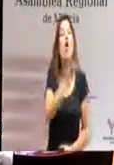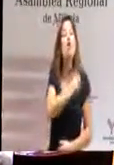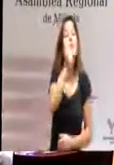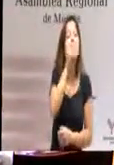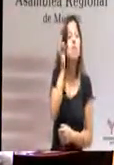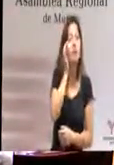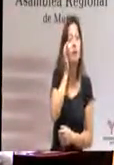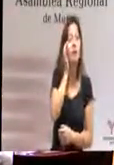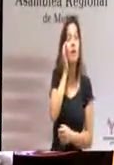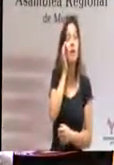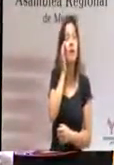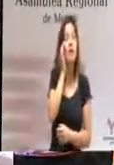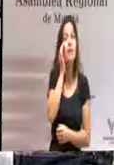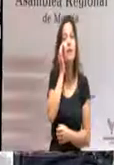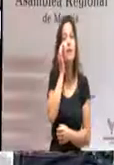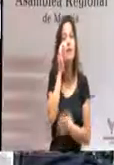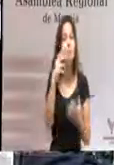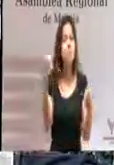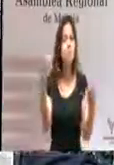Y hay señorías.